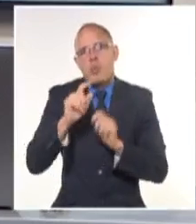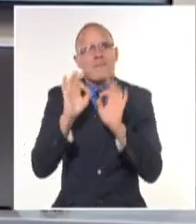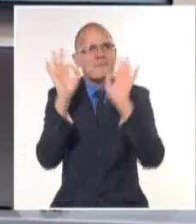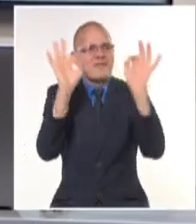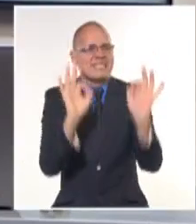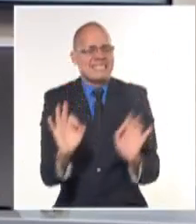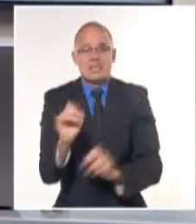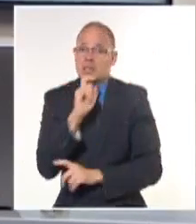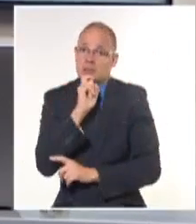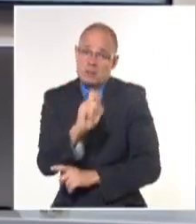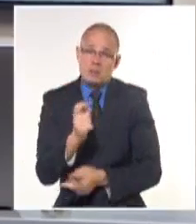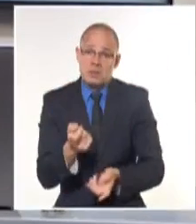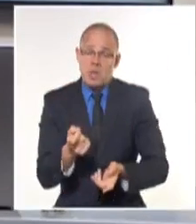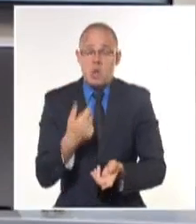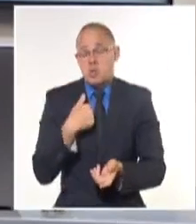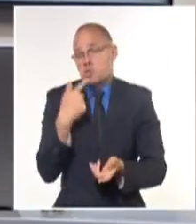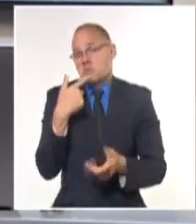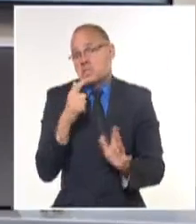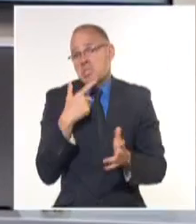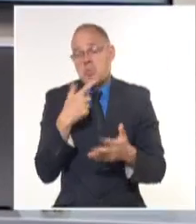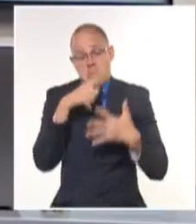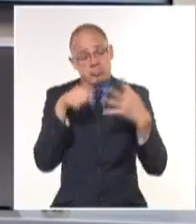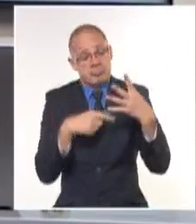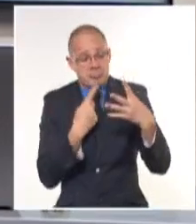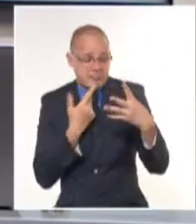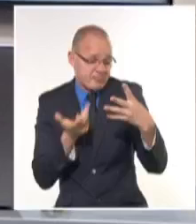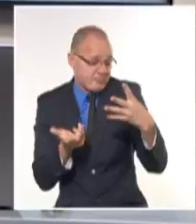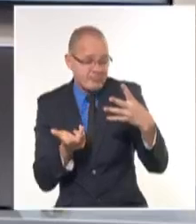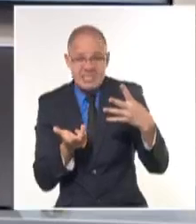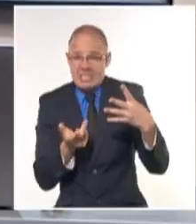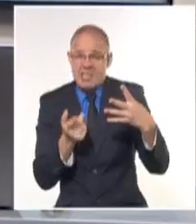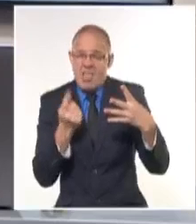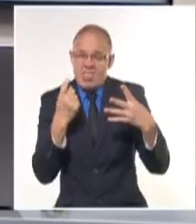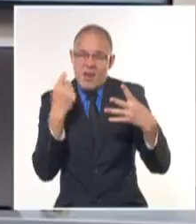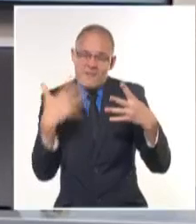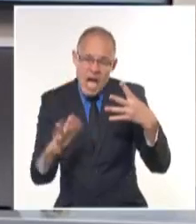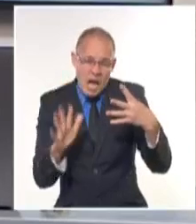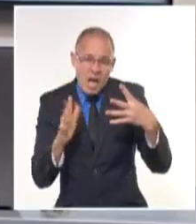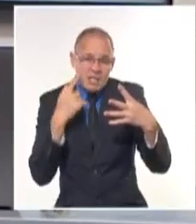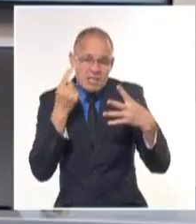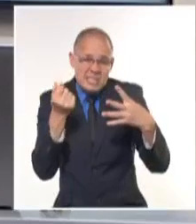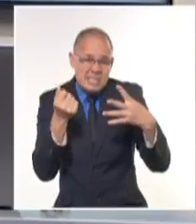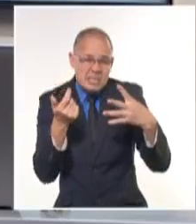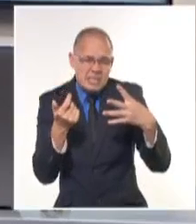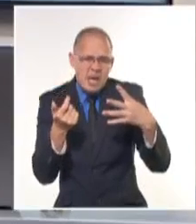si me preguntan a mí, yo digo, bueno, no están todos los recursos, pero hay recursos